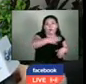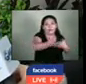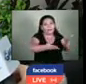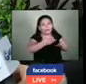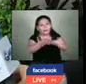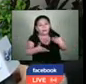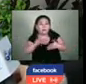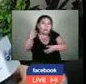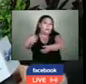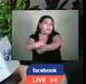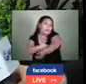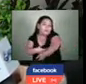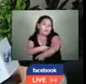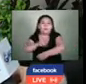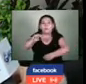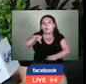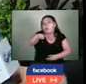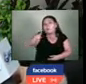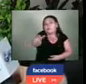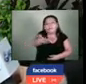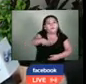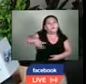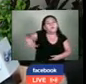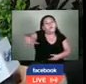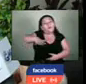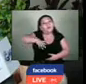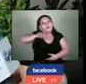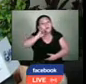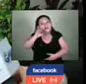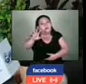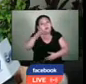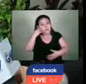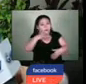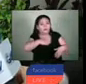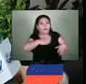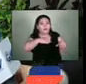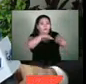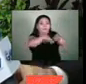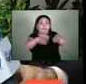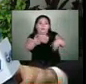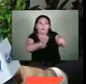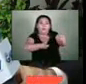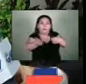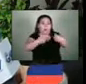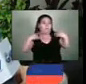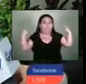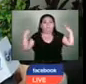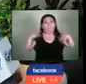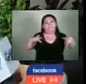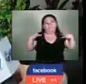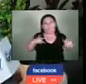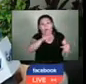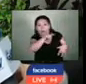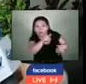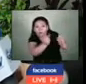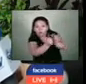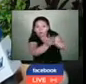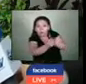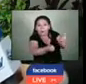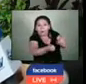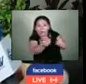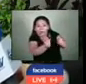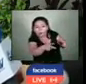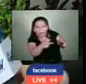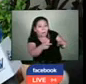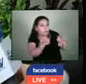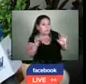o hospitales o otros establecimientos que tienen parqueo se exoneren de su responsabilidad de los daños que se pueden